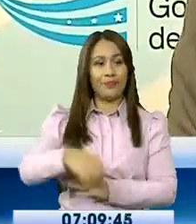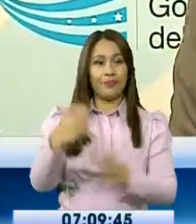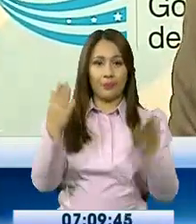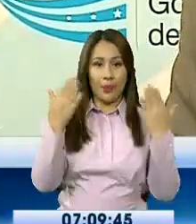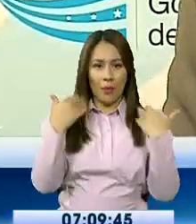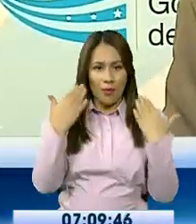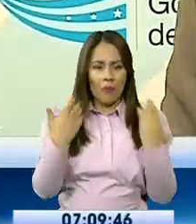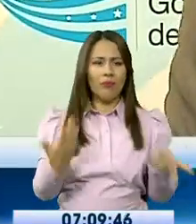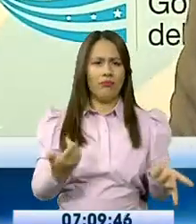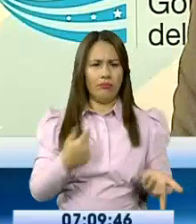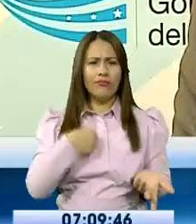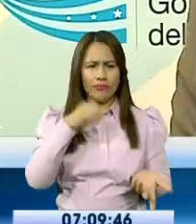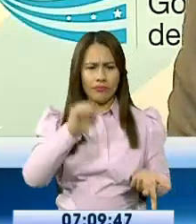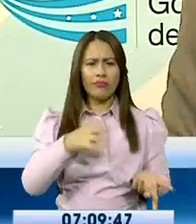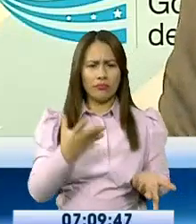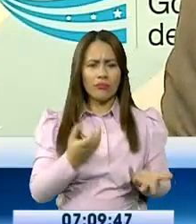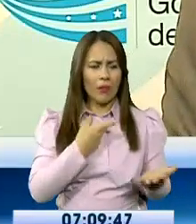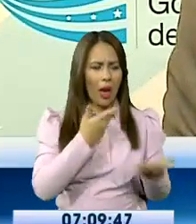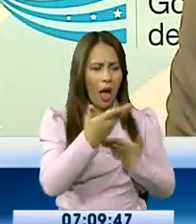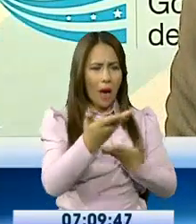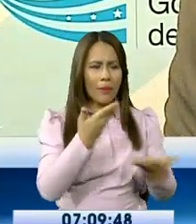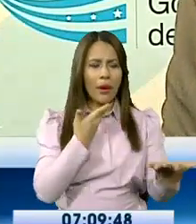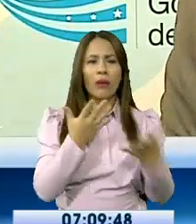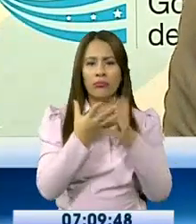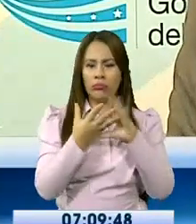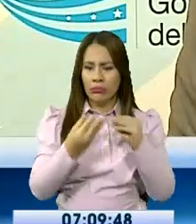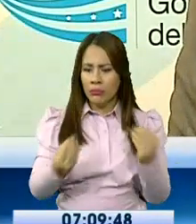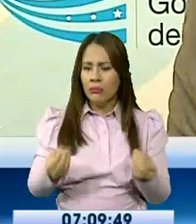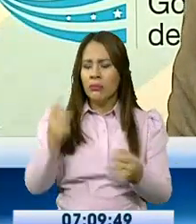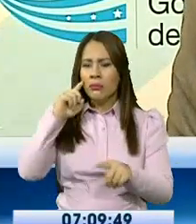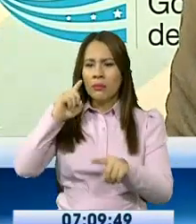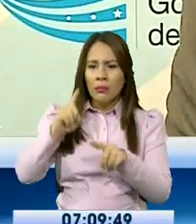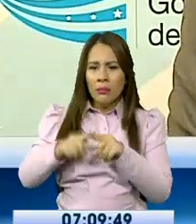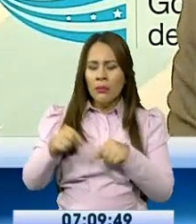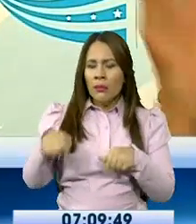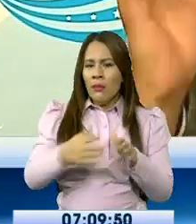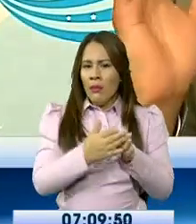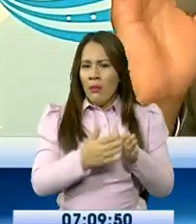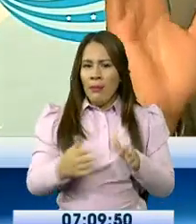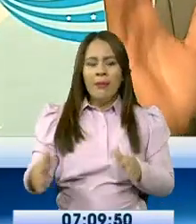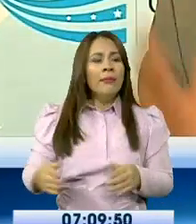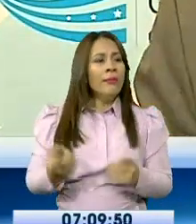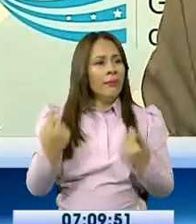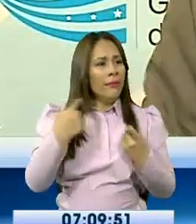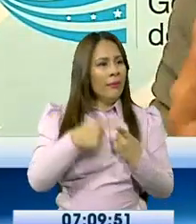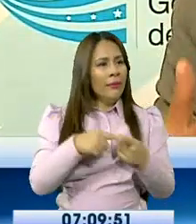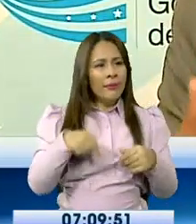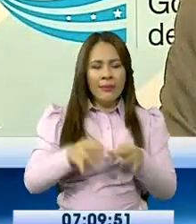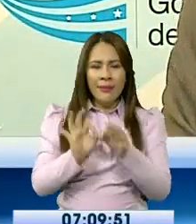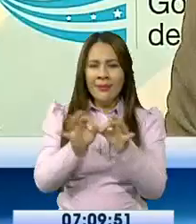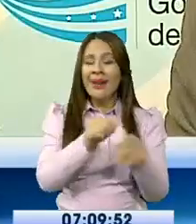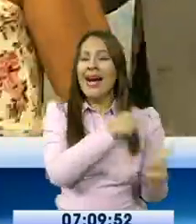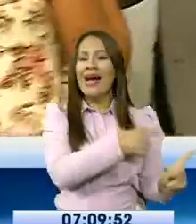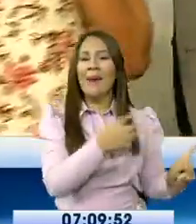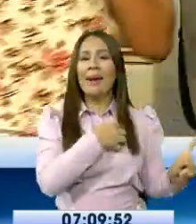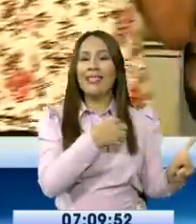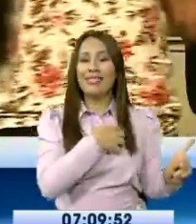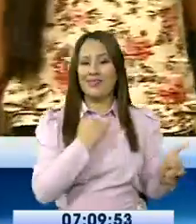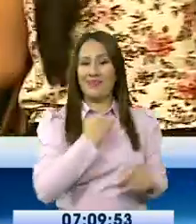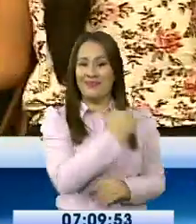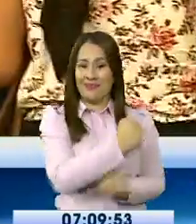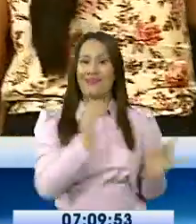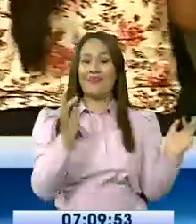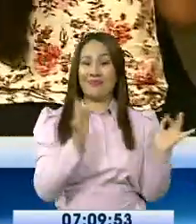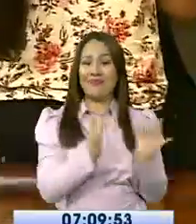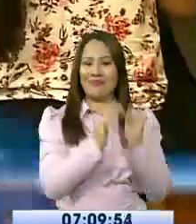sea, es buscar soluciones en equipo para ser más fuerte. Así que además es barcelonista y coincidimos en eso. Y dejó en claro